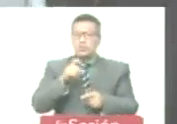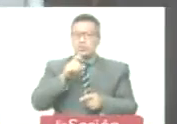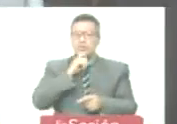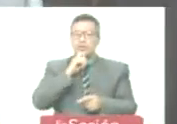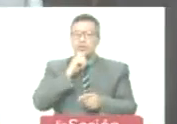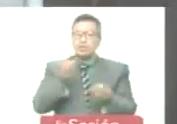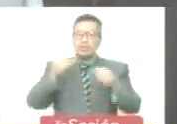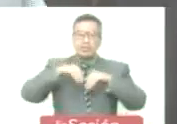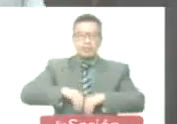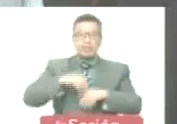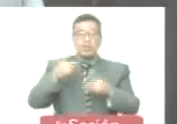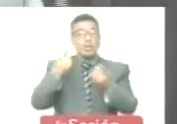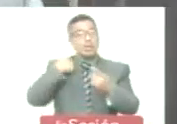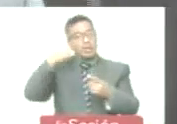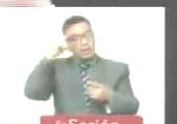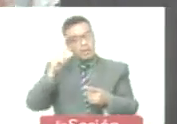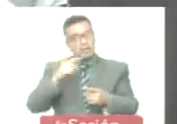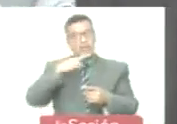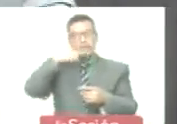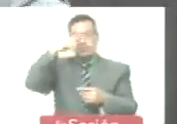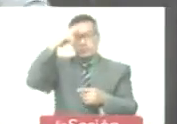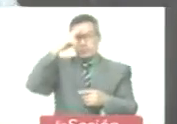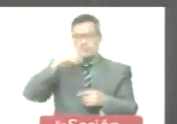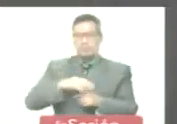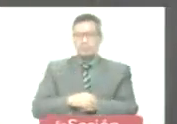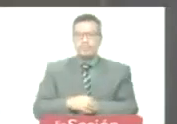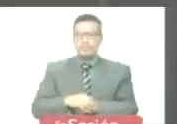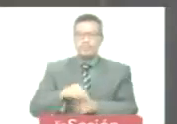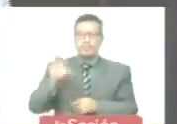de acuerdo hasta con el padre Bolívar.